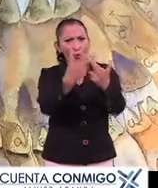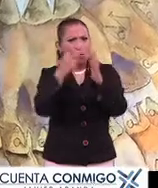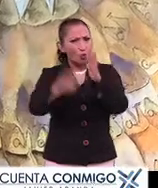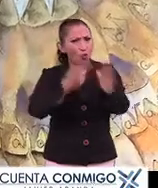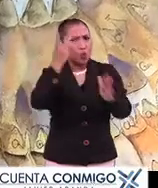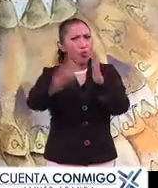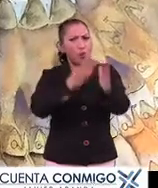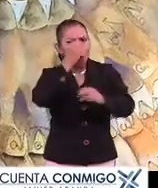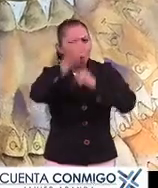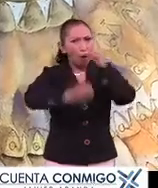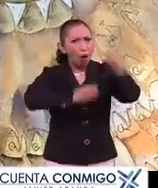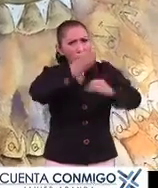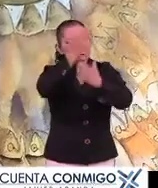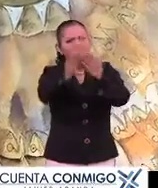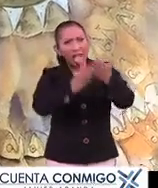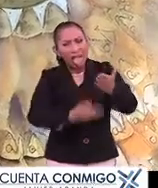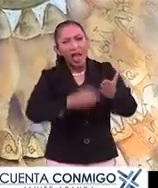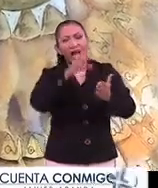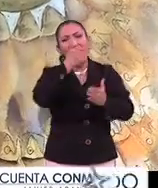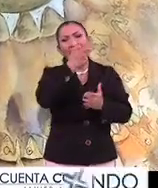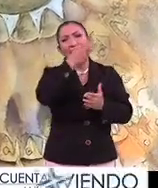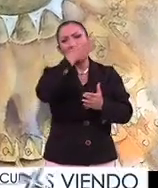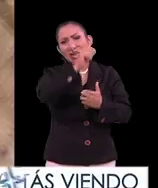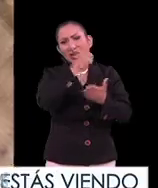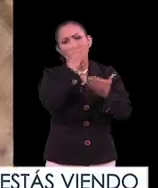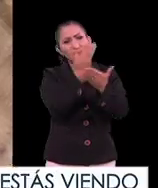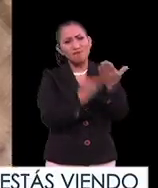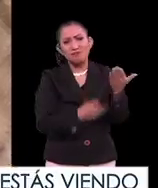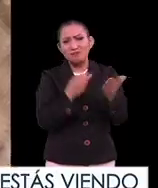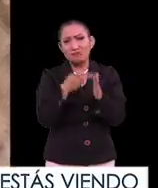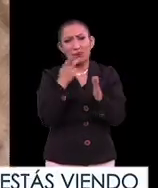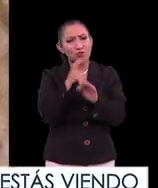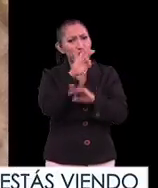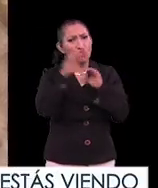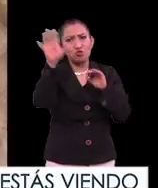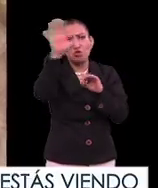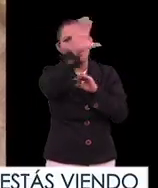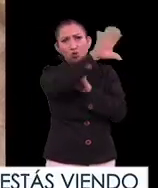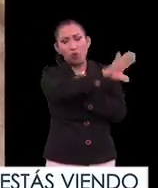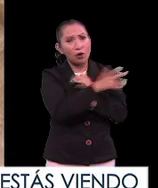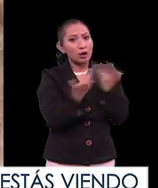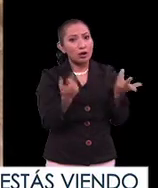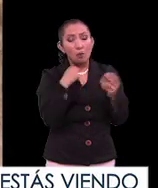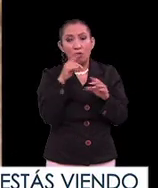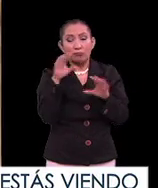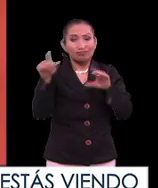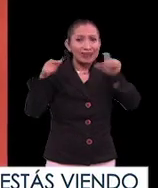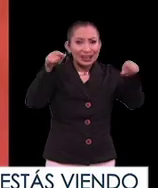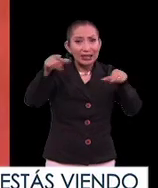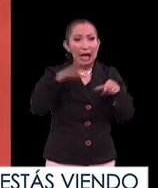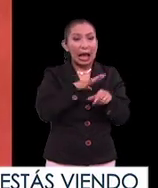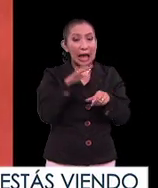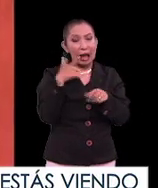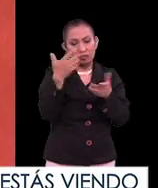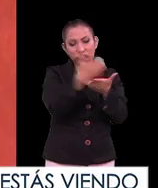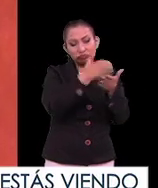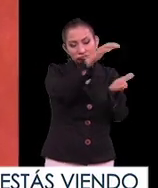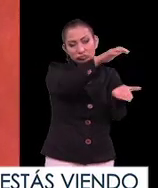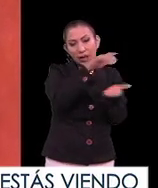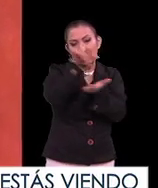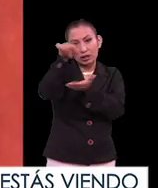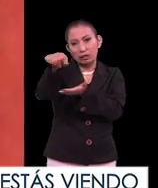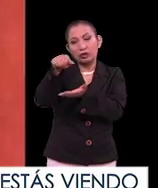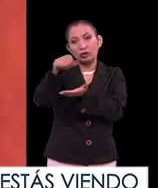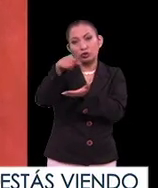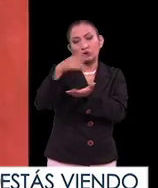cantidad de gráfica que hay, de obra gráfica que hay por todos lados. No por todos lados, está recopilada mucho